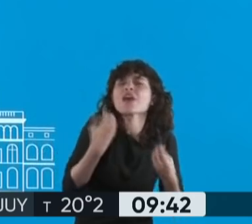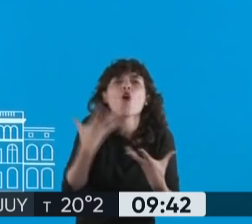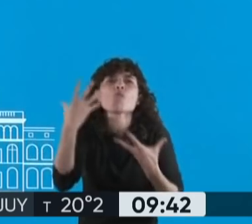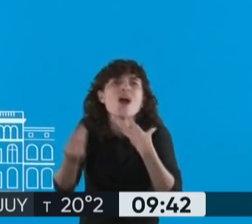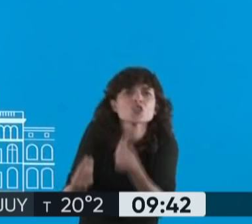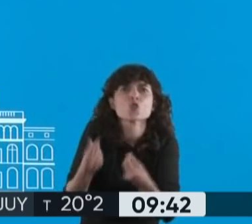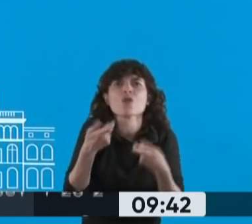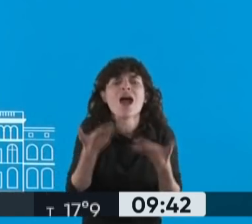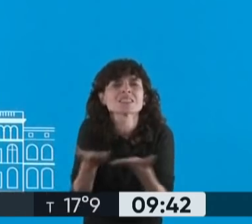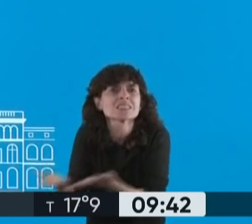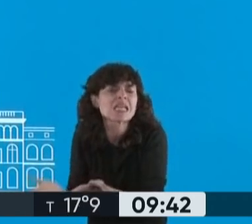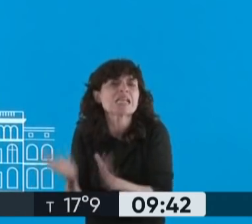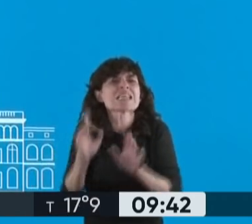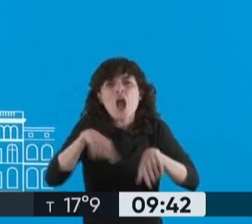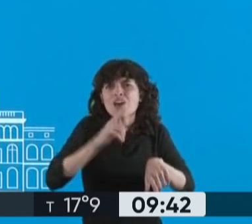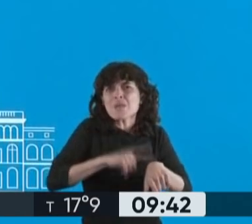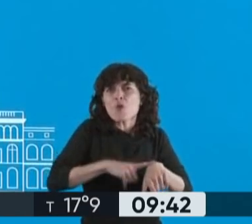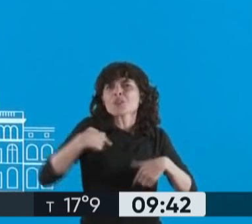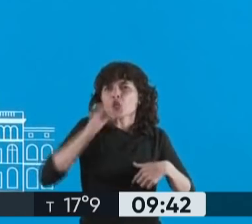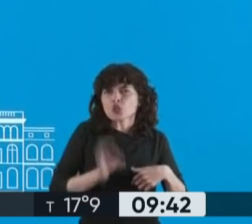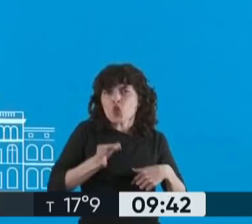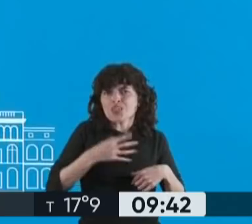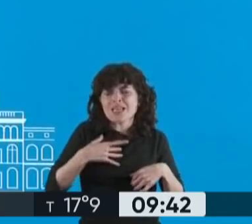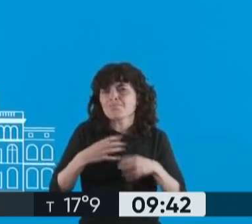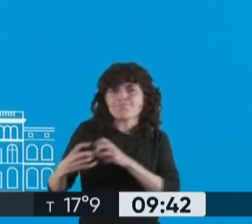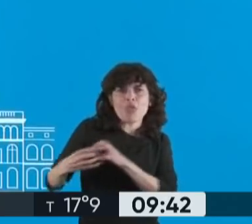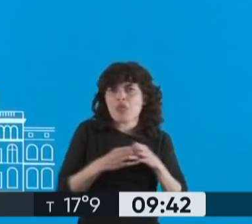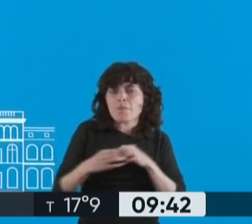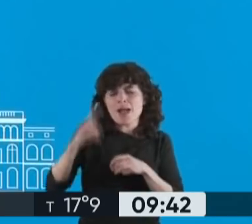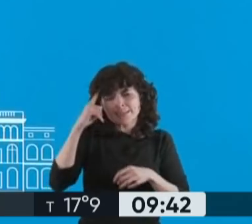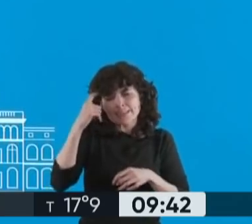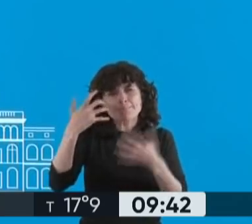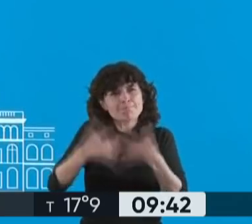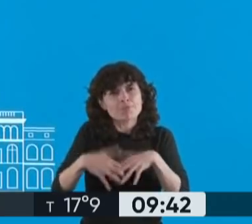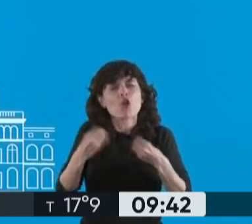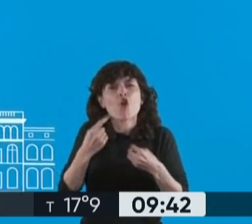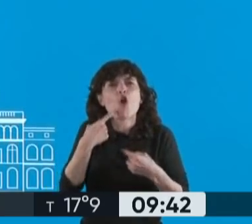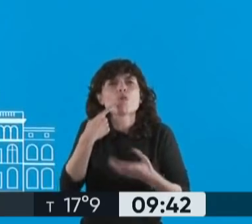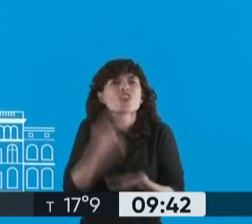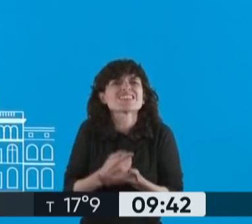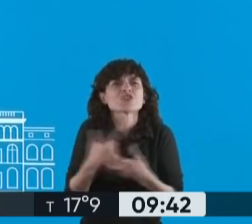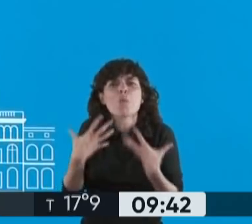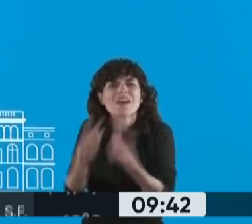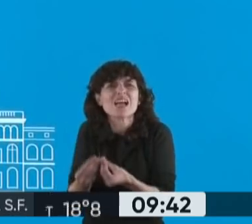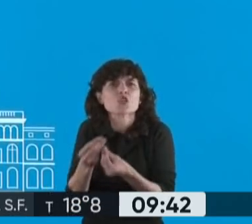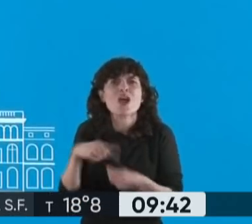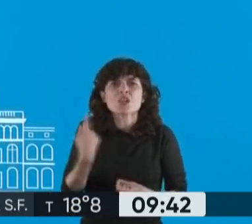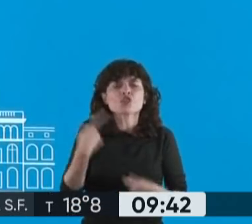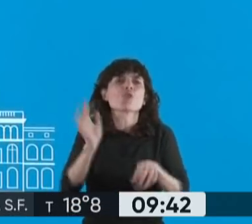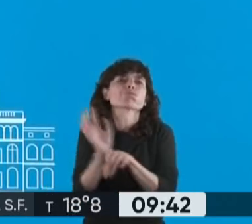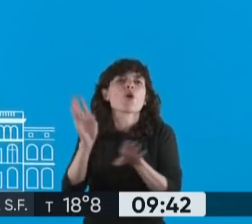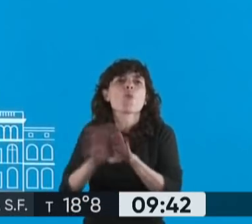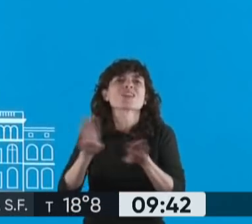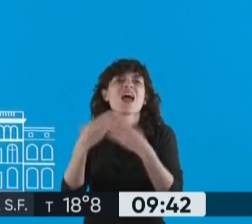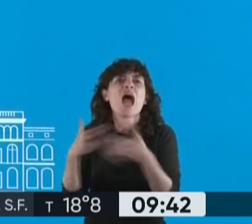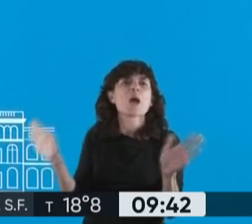que seguramente nos están analizando otras medidas para que esto suceda de la mejor manera posible, para que estemos lo más disponibles posibles para